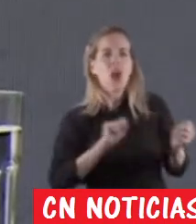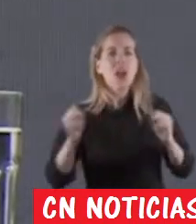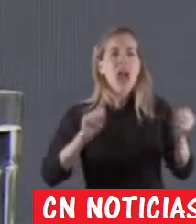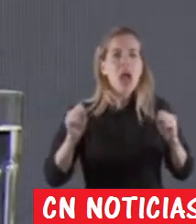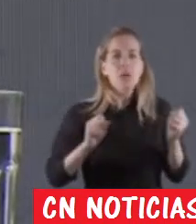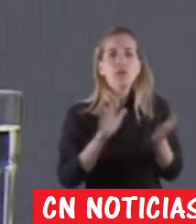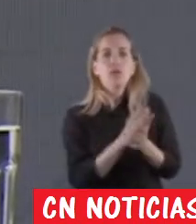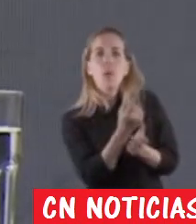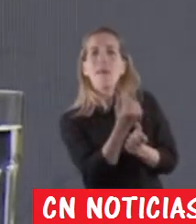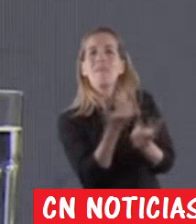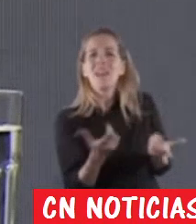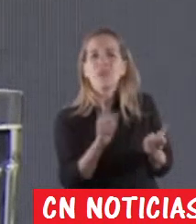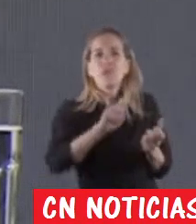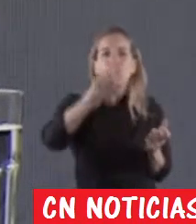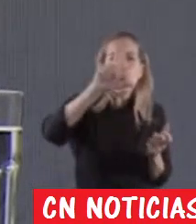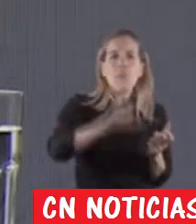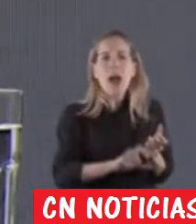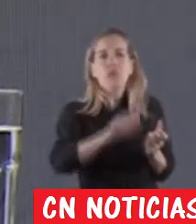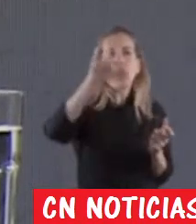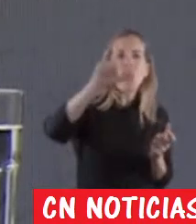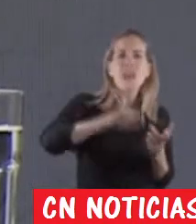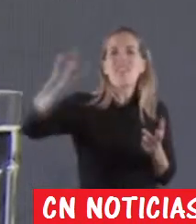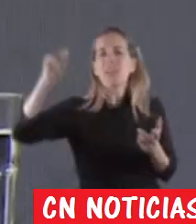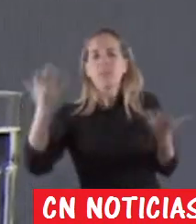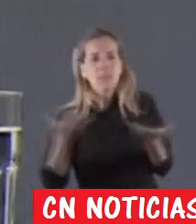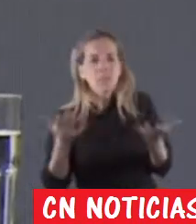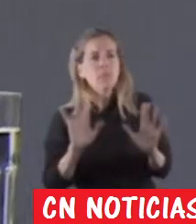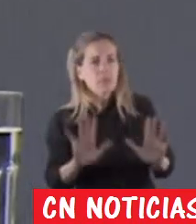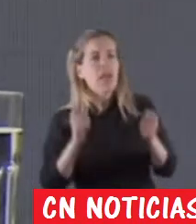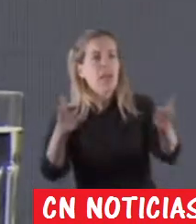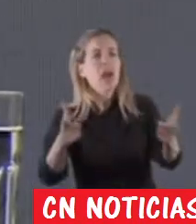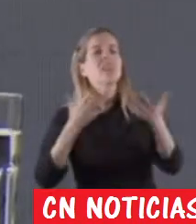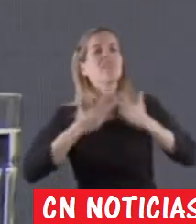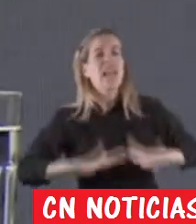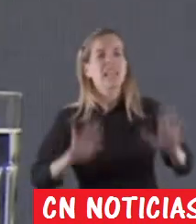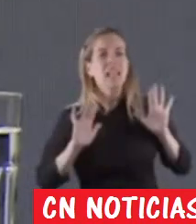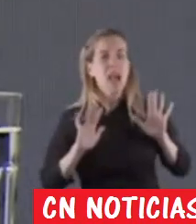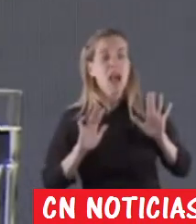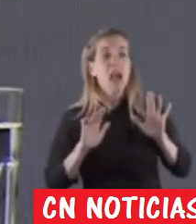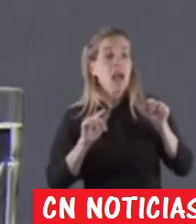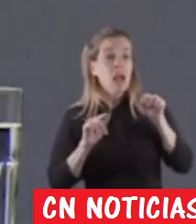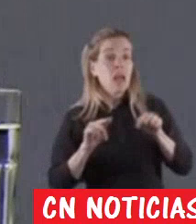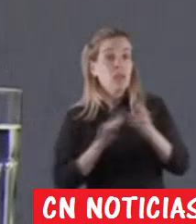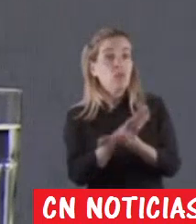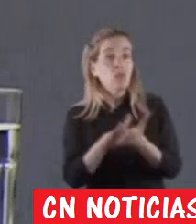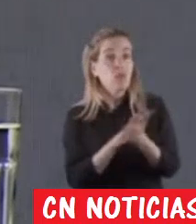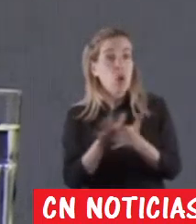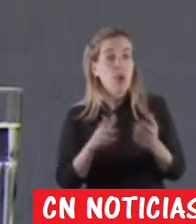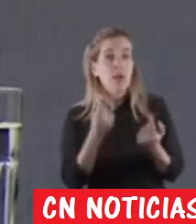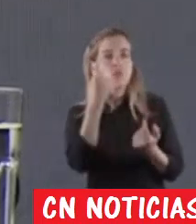materia de precios. Y quiero que todos sepan que resolver ese problema no es solo un